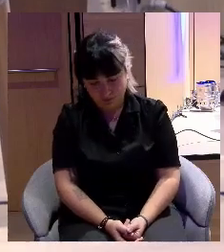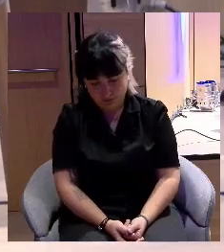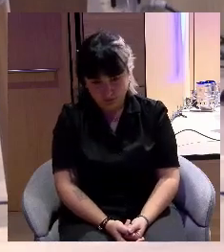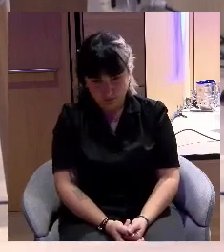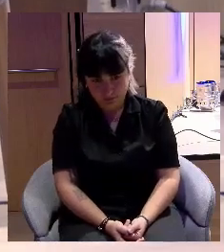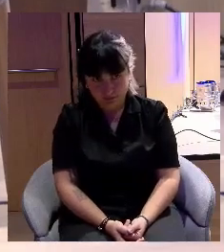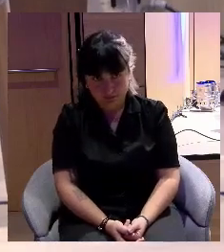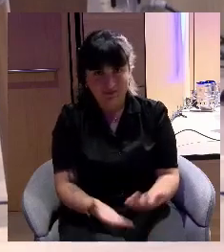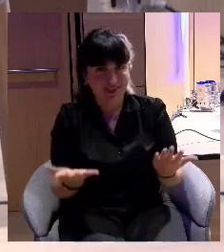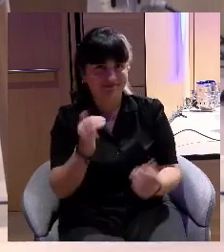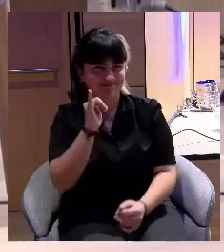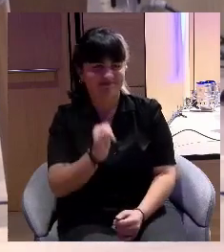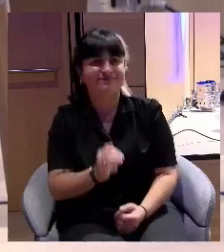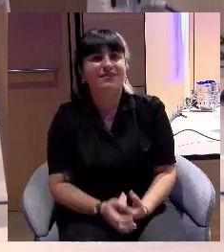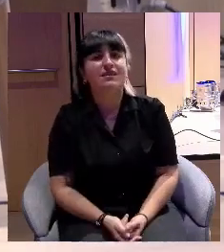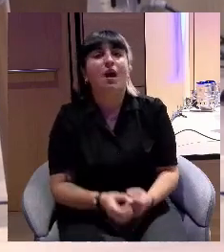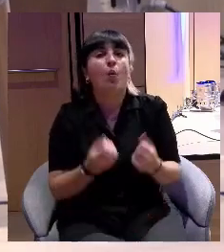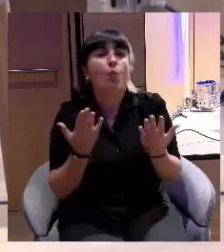Ahora sí.